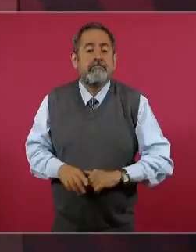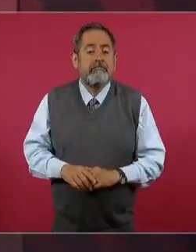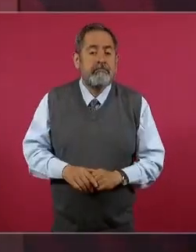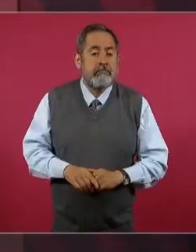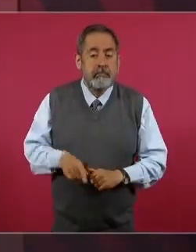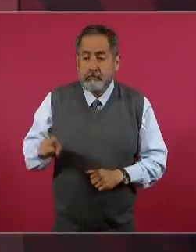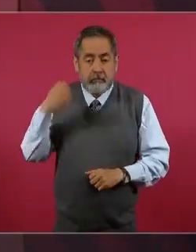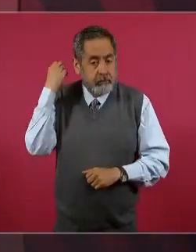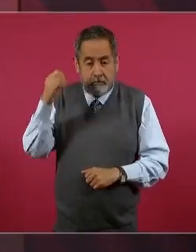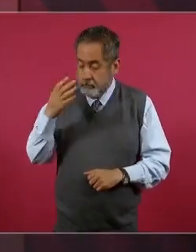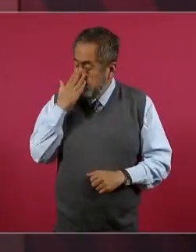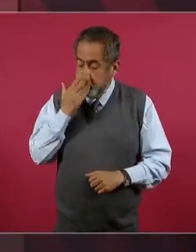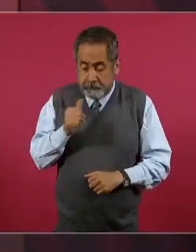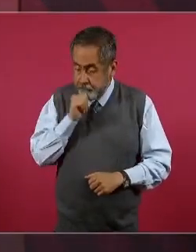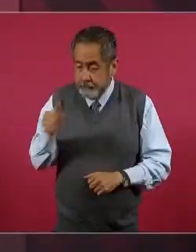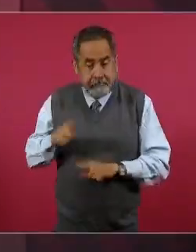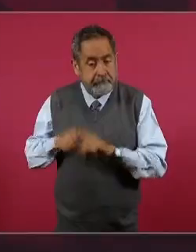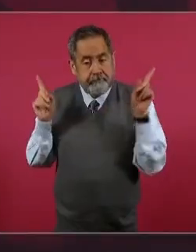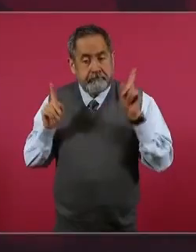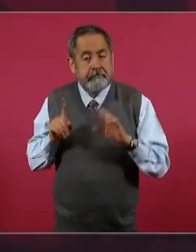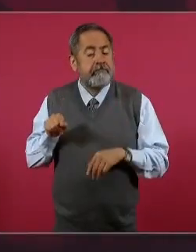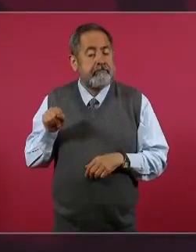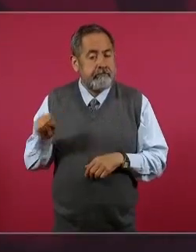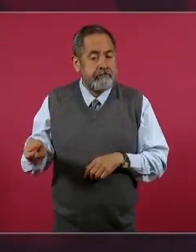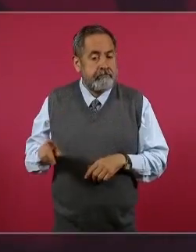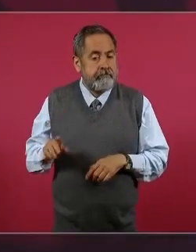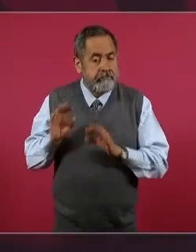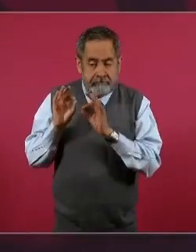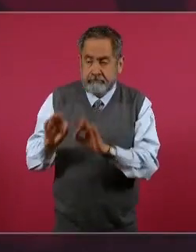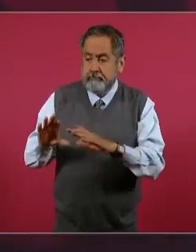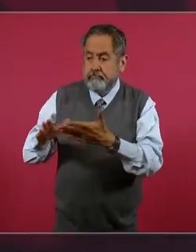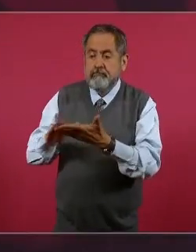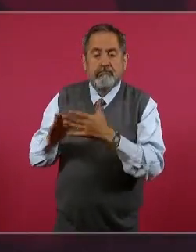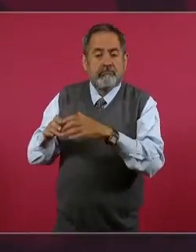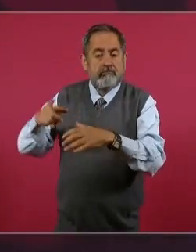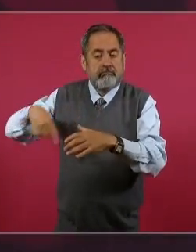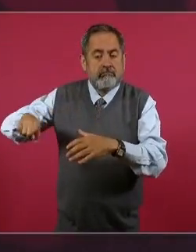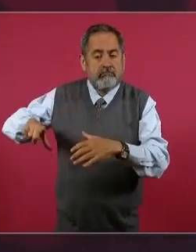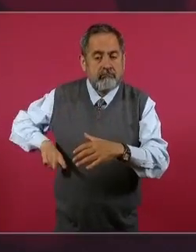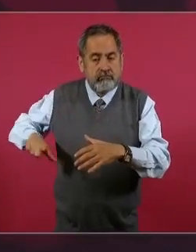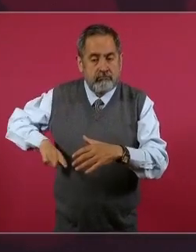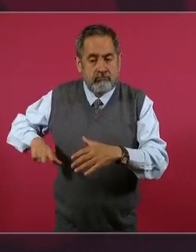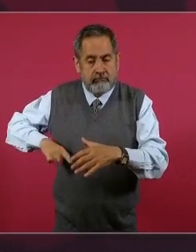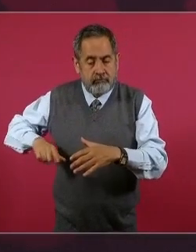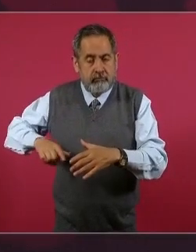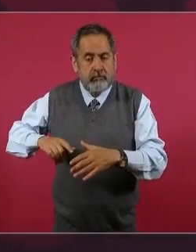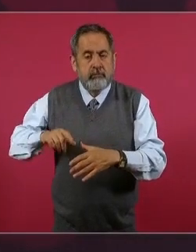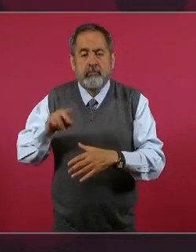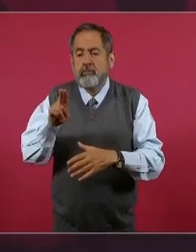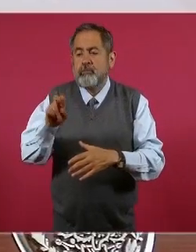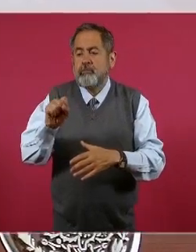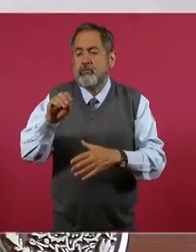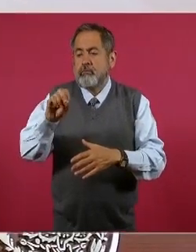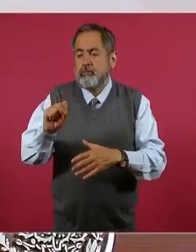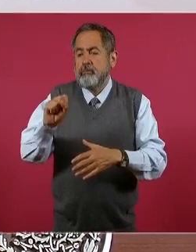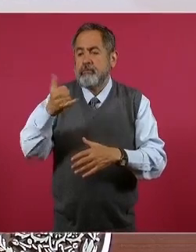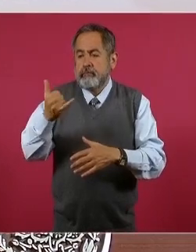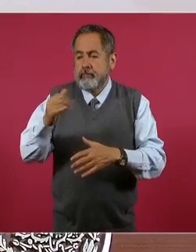Eso no existe en la mayoría de los gobiernos de usos y costumbres de